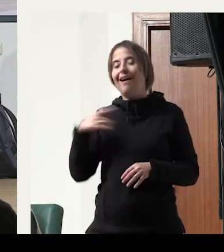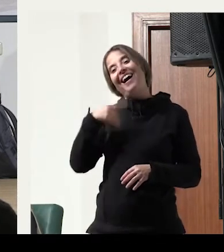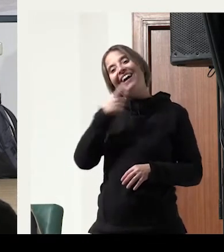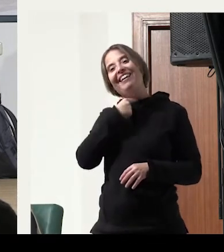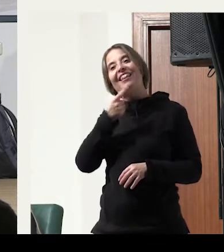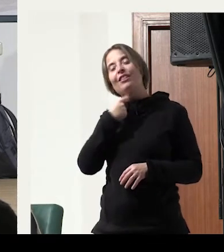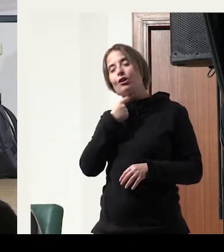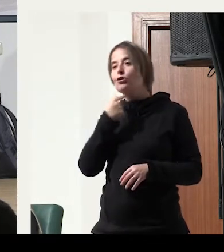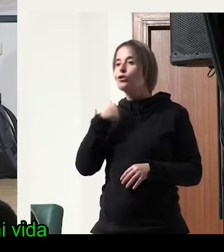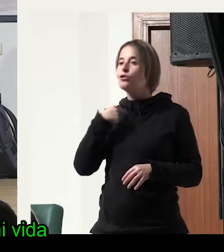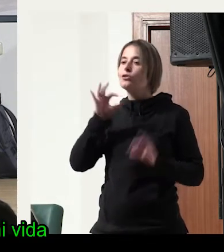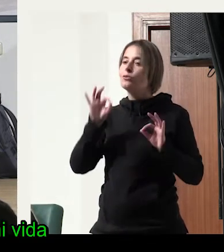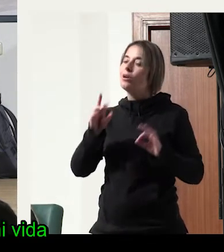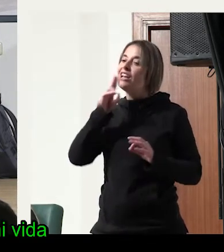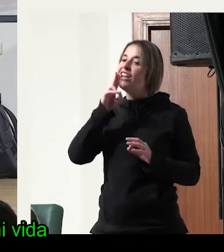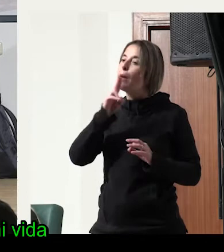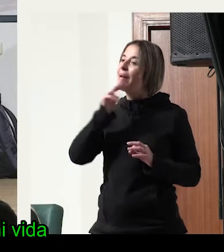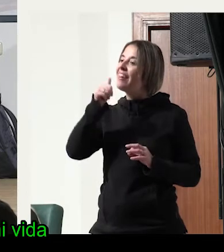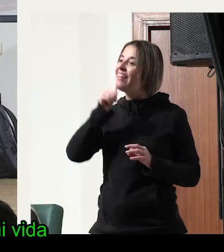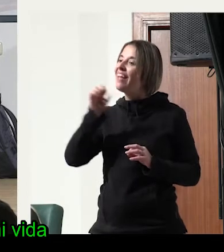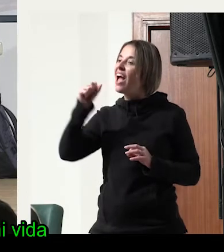soy la madre de Ander, ¿no? Bueno,